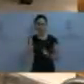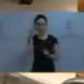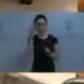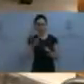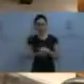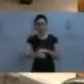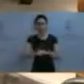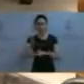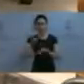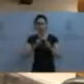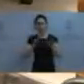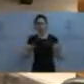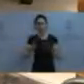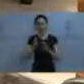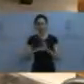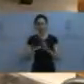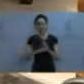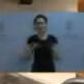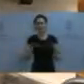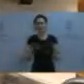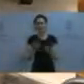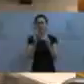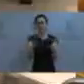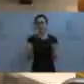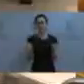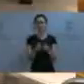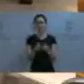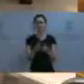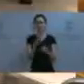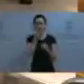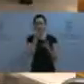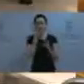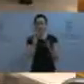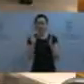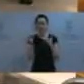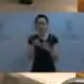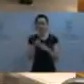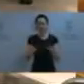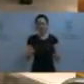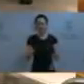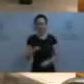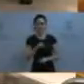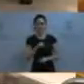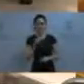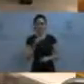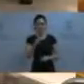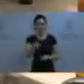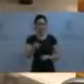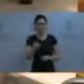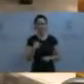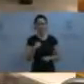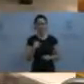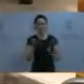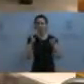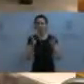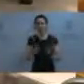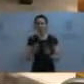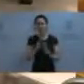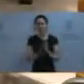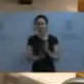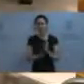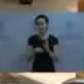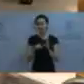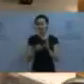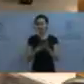de colocación, programas de acción conjunta para la mejora de la atención a las personas paradas de larga duración, programas integrales